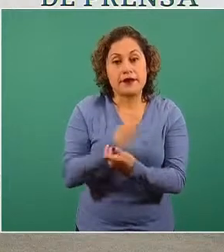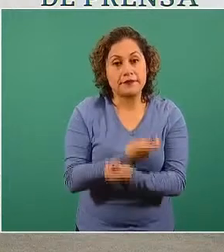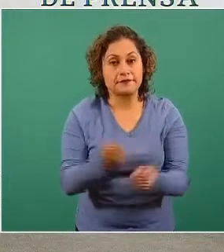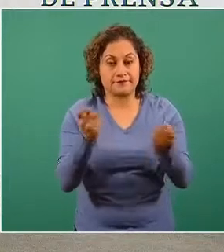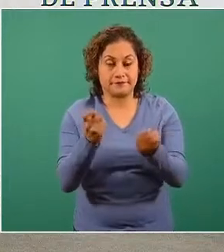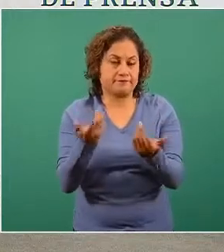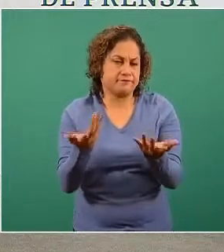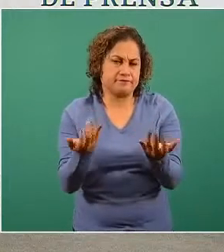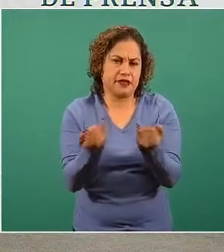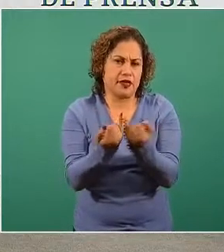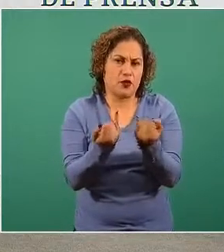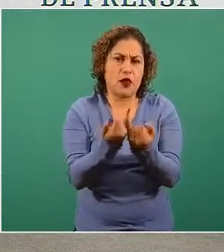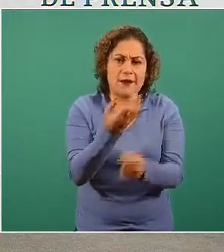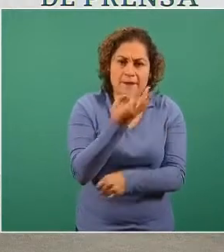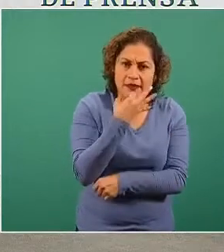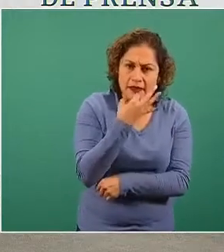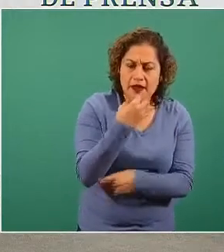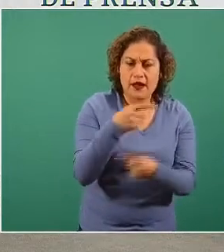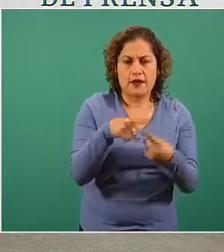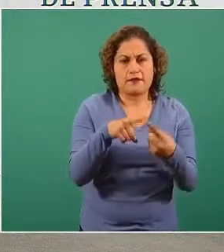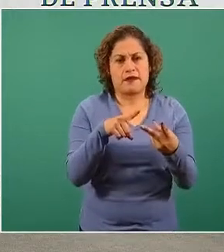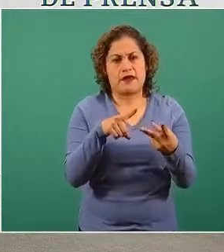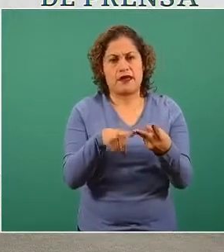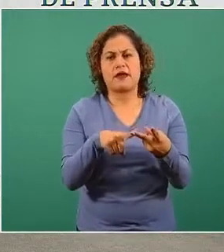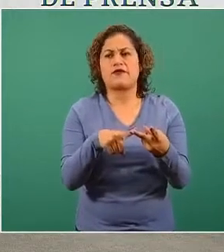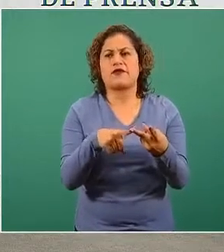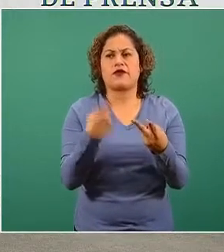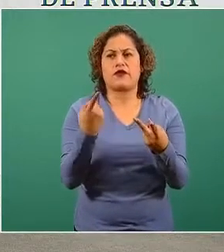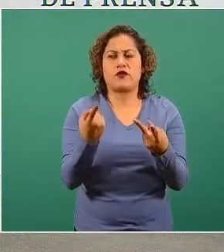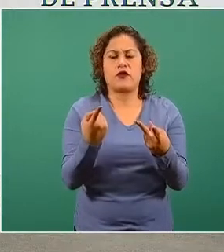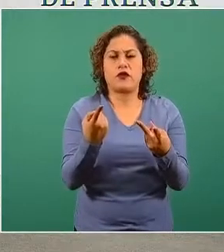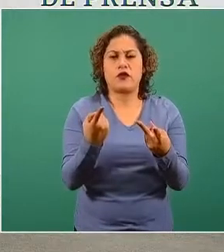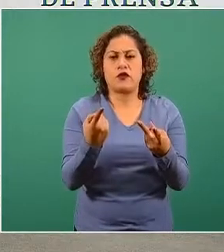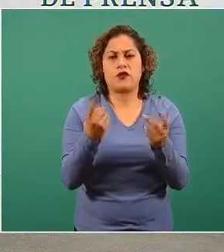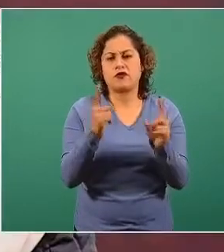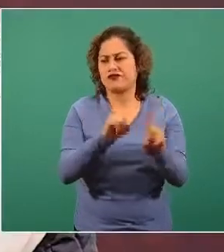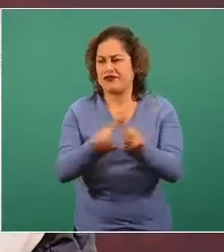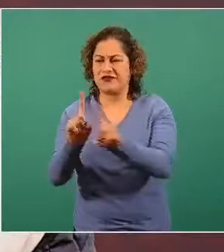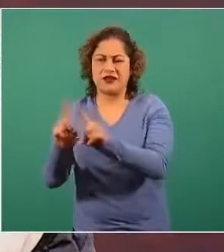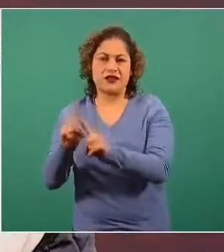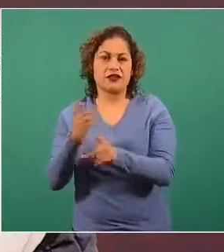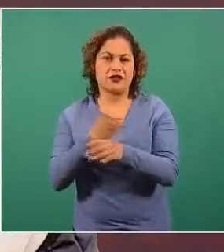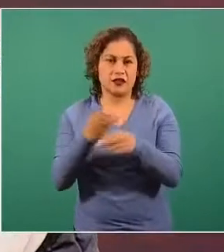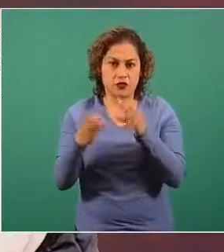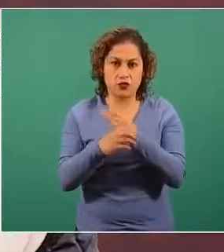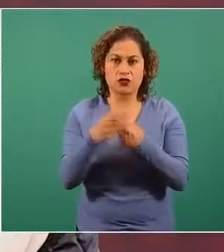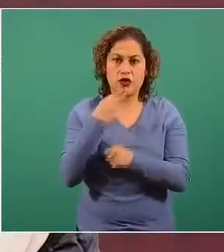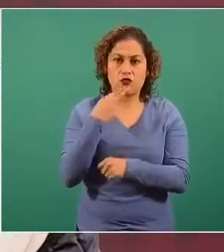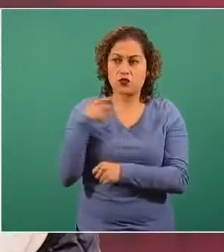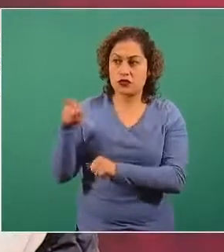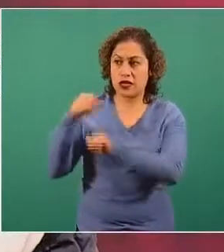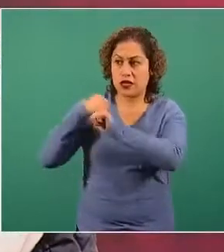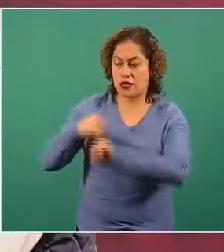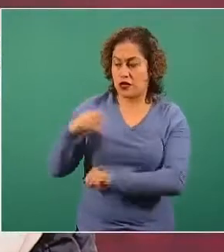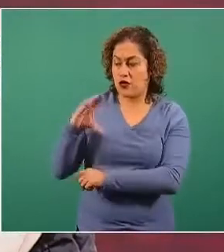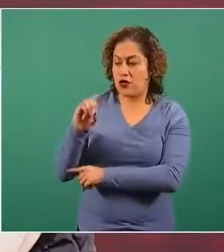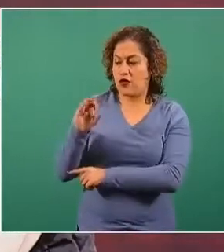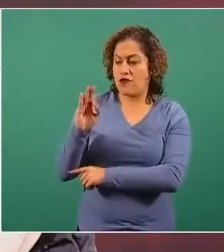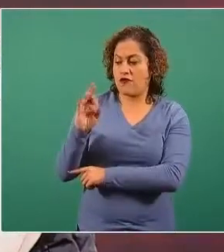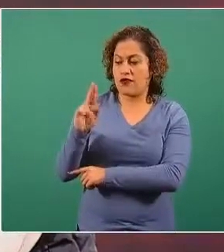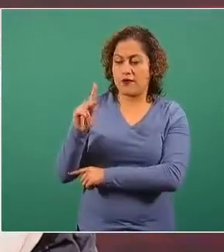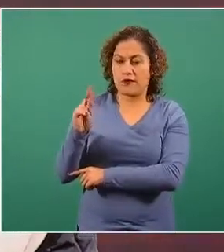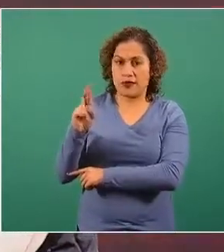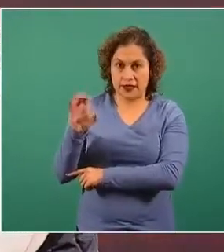sanitaria ante COFEPRIS, medicamento biológico, etcétera, tiene una información para prescribir